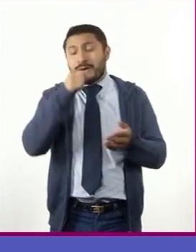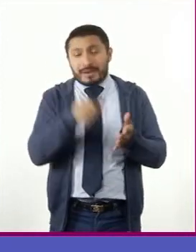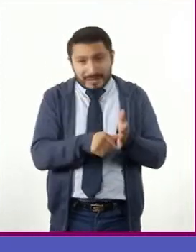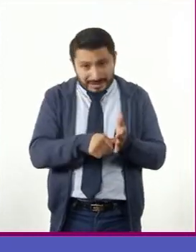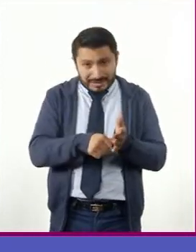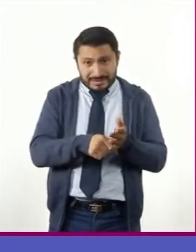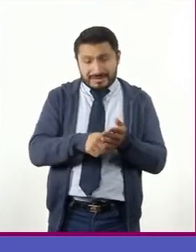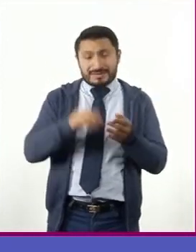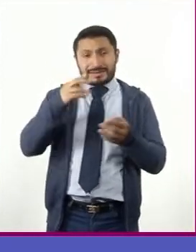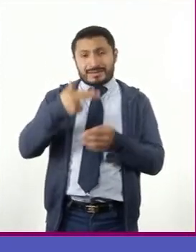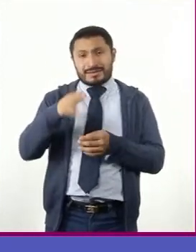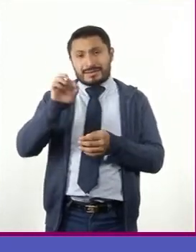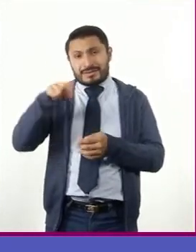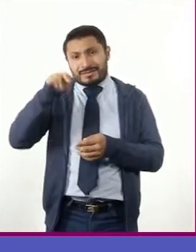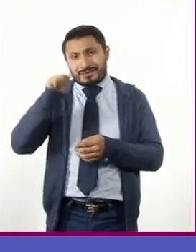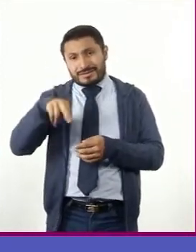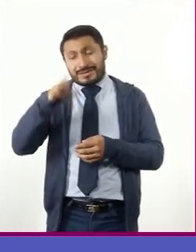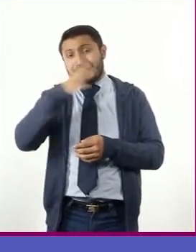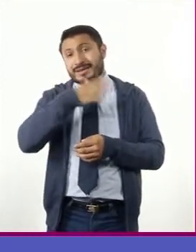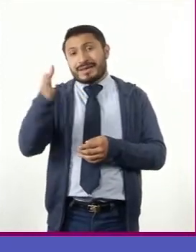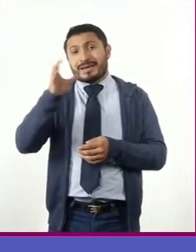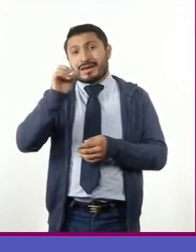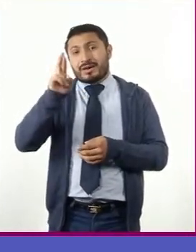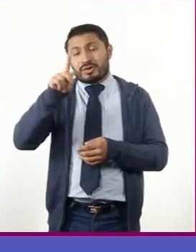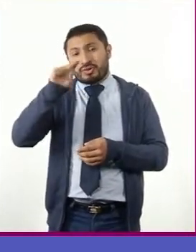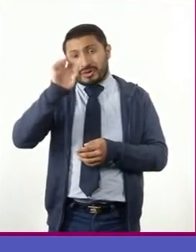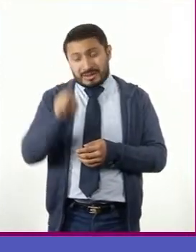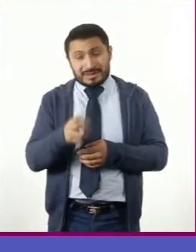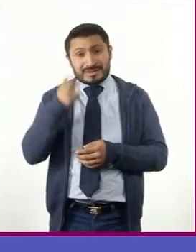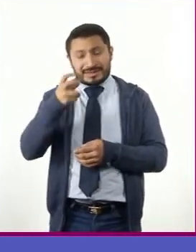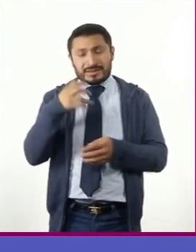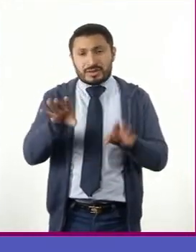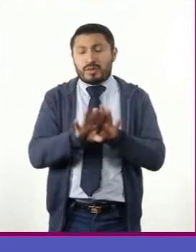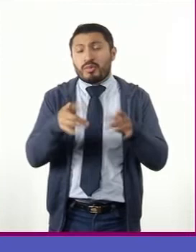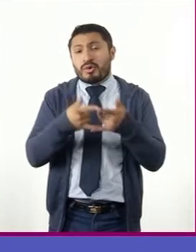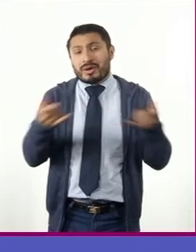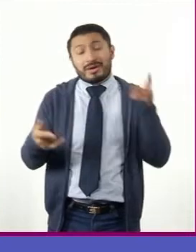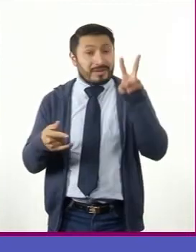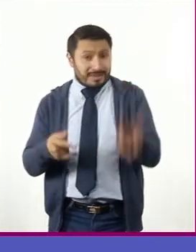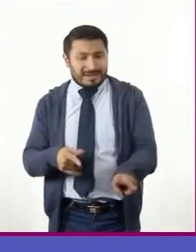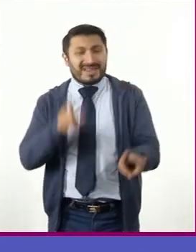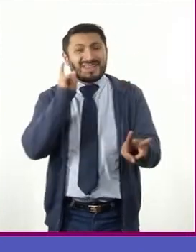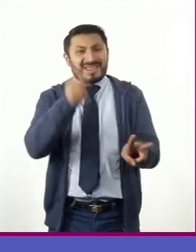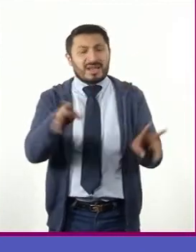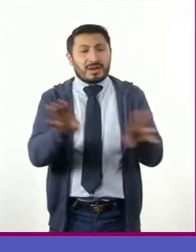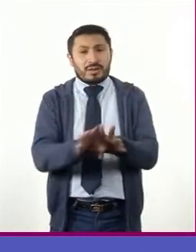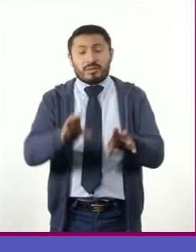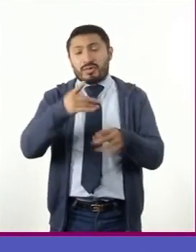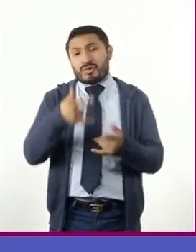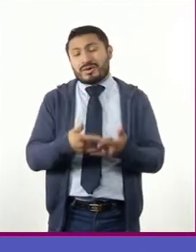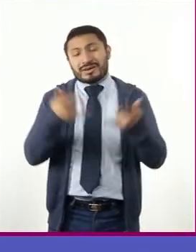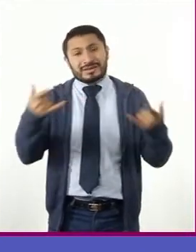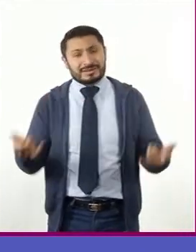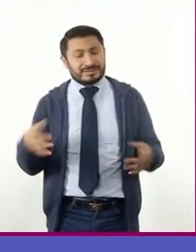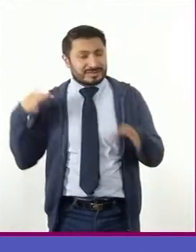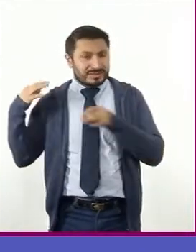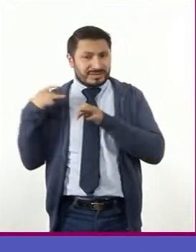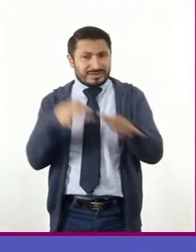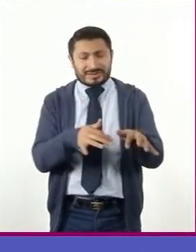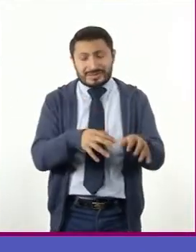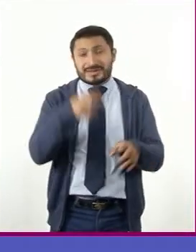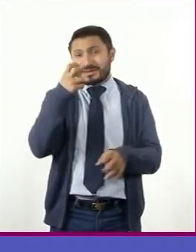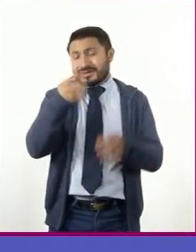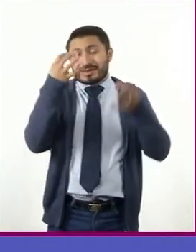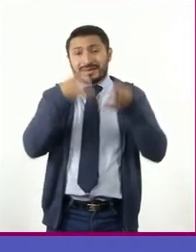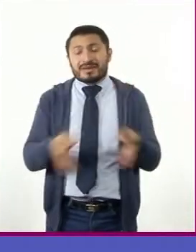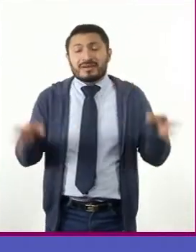que pertenecen a este género que podemos mencionar, sobre todo a la historia verdadera, que son en las crónicas de la conquista. Y son